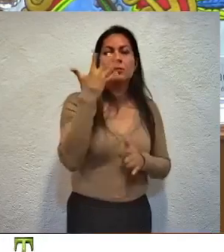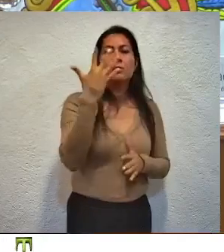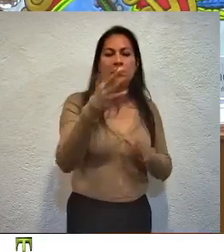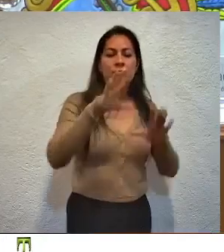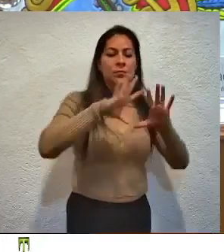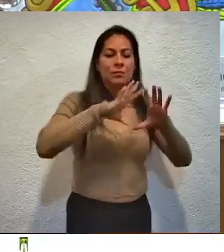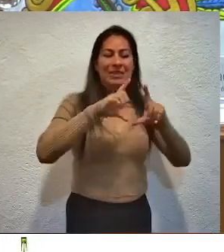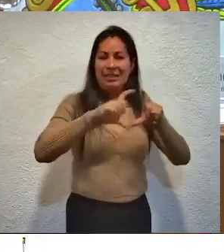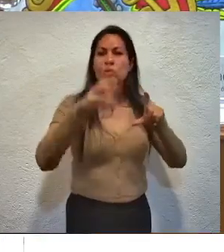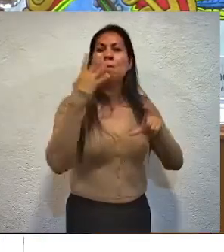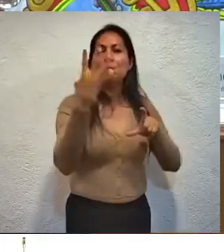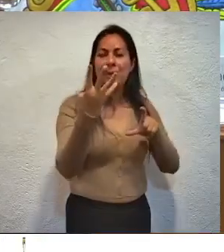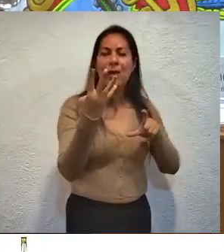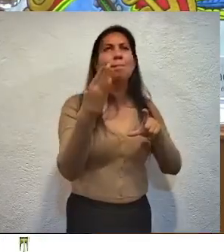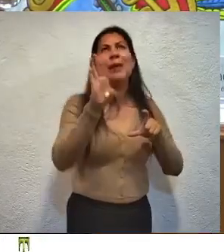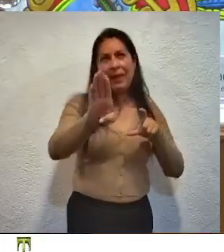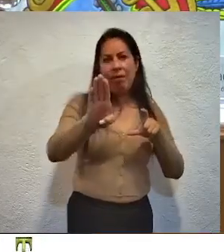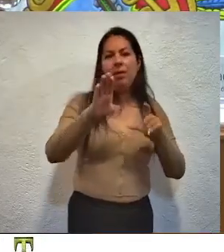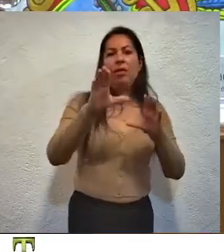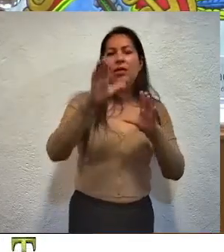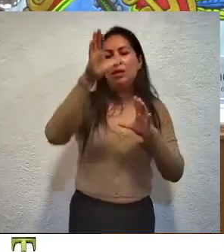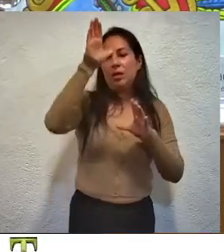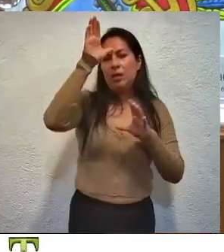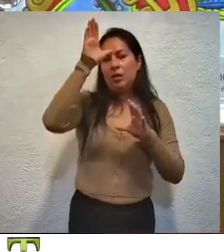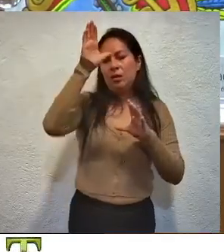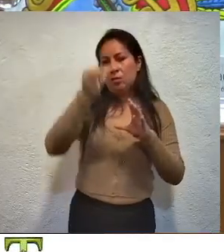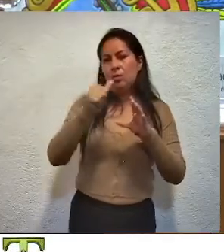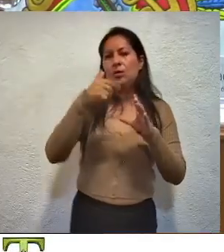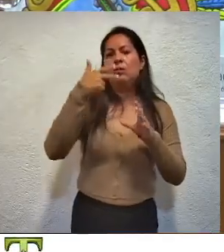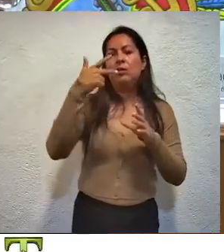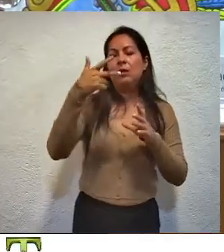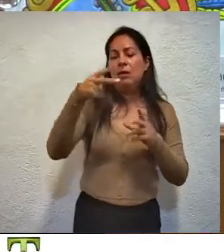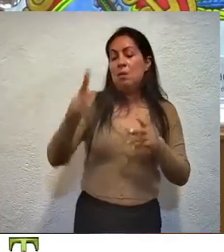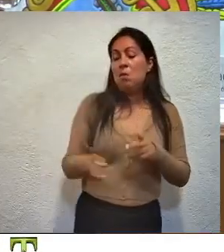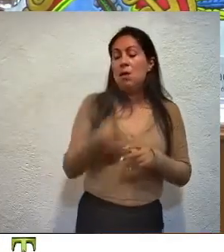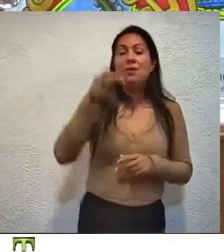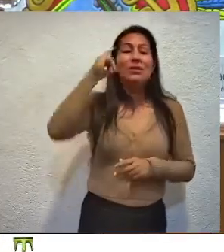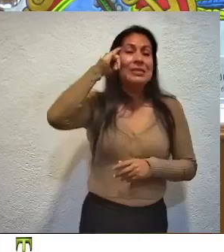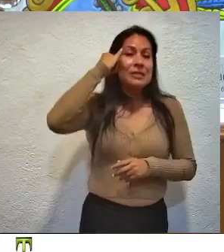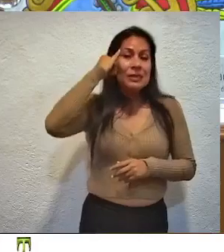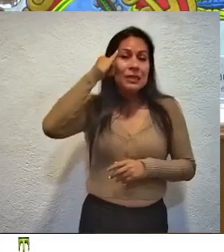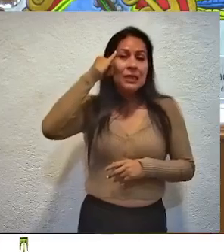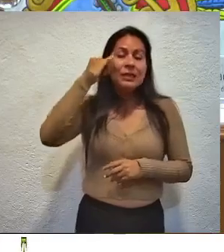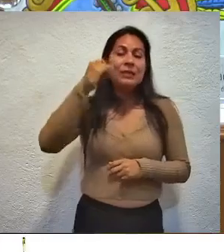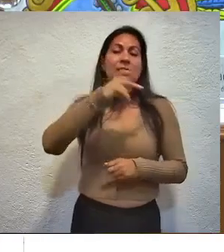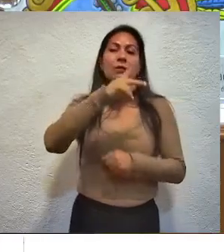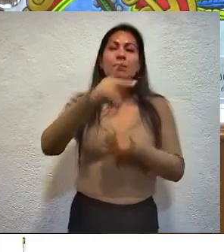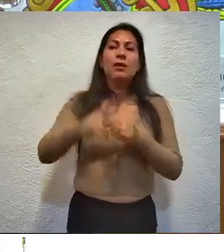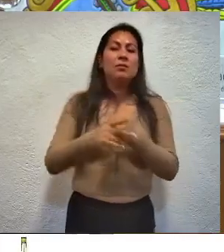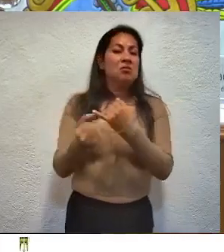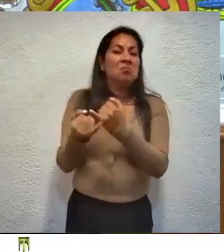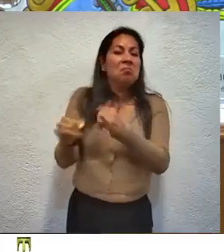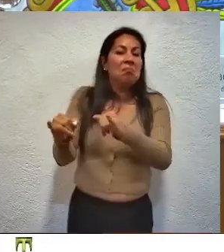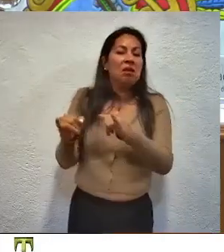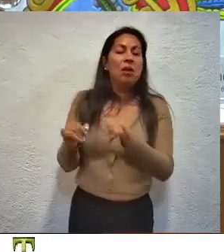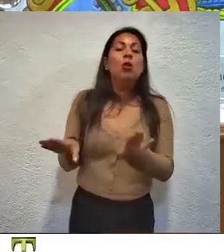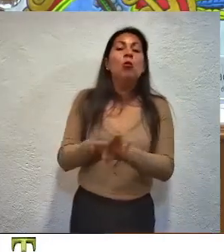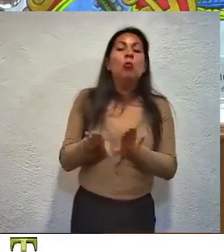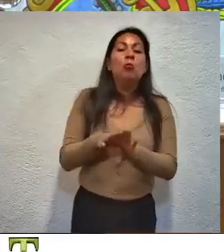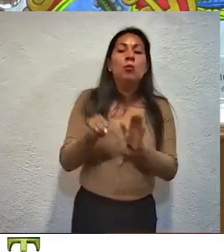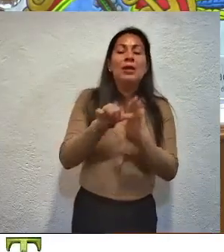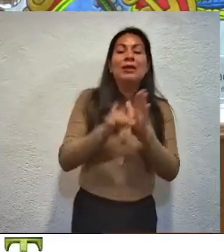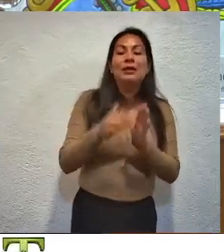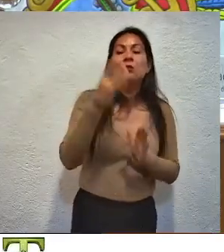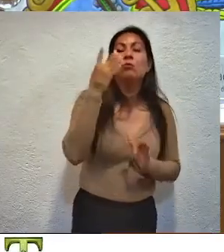inciso B y 8 del Convenio sobre Pueblos Indígenas y Tribales de Países Independientes, así como también el